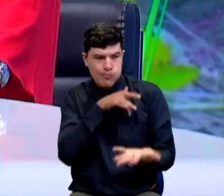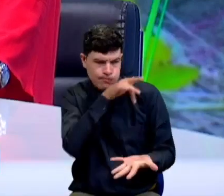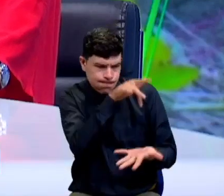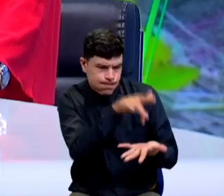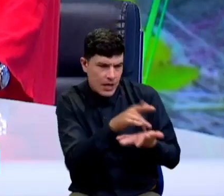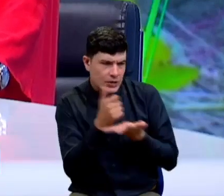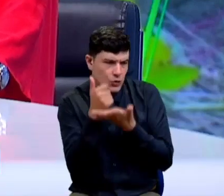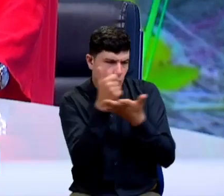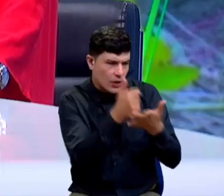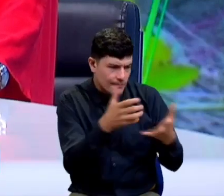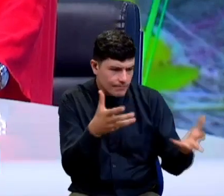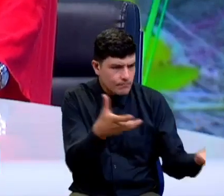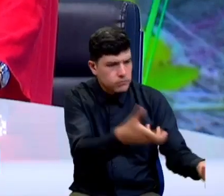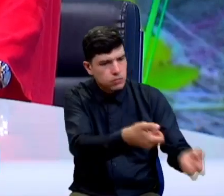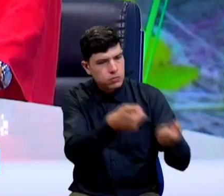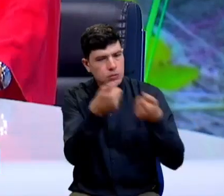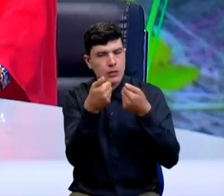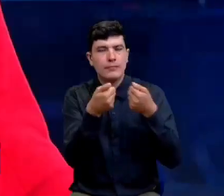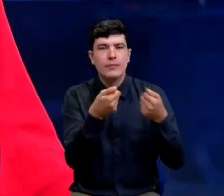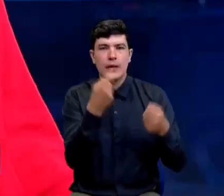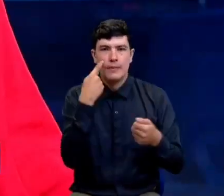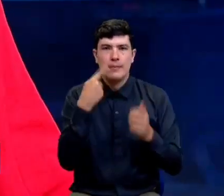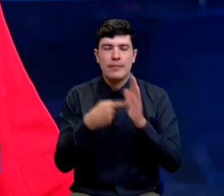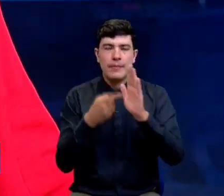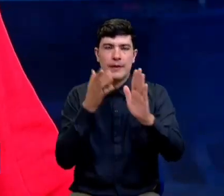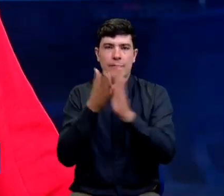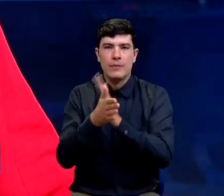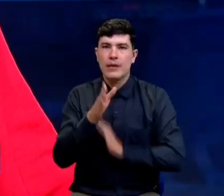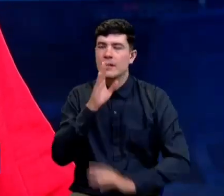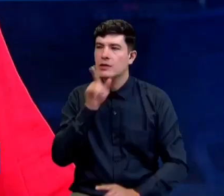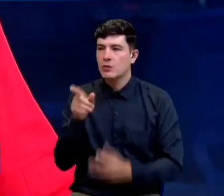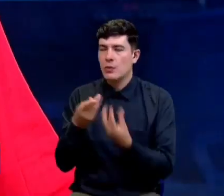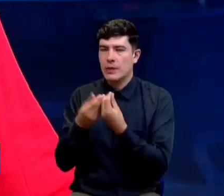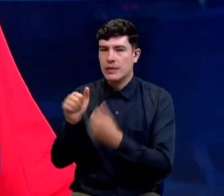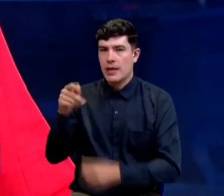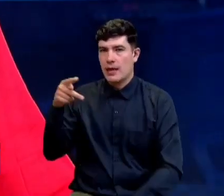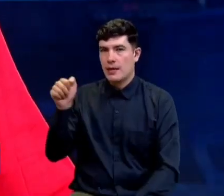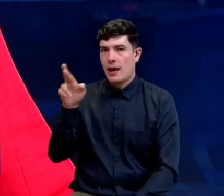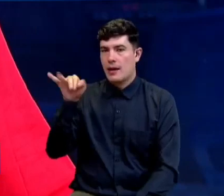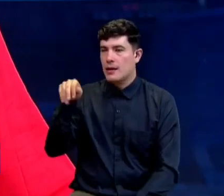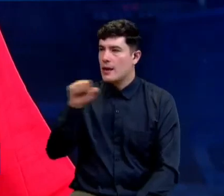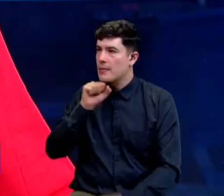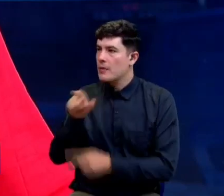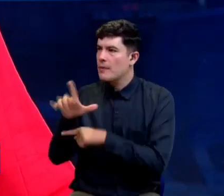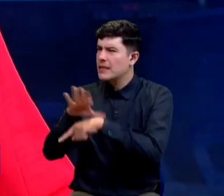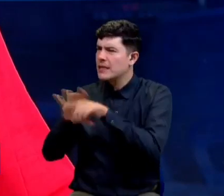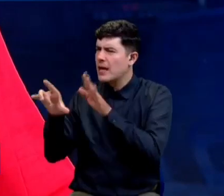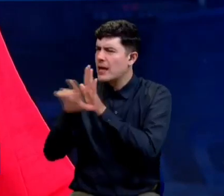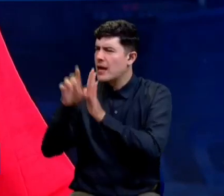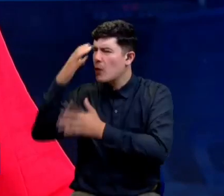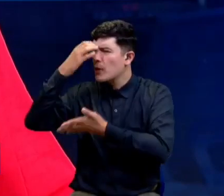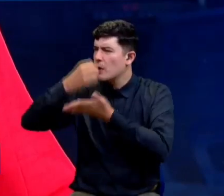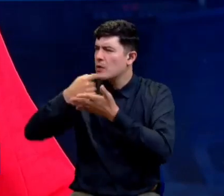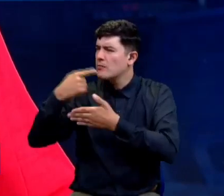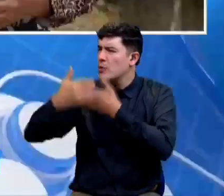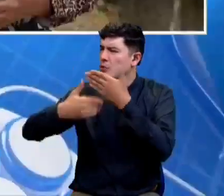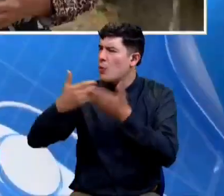Karina también conoce más información de este detalle. Karina, muy buenas tardes. ¿Qué dice Medicina Legal de esta situación?